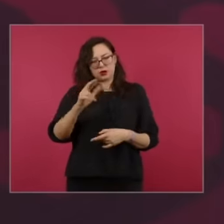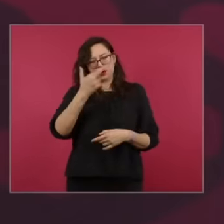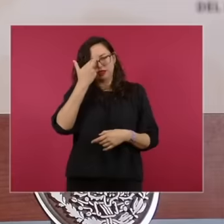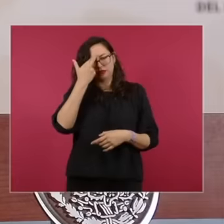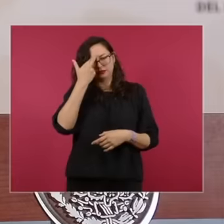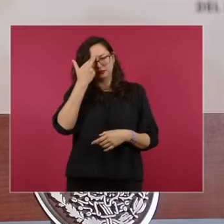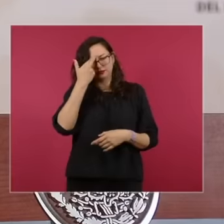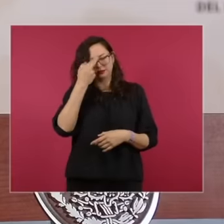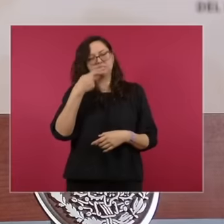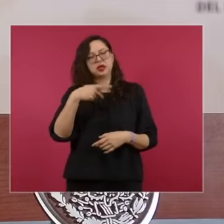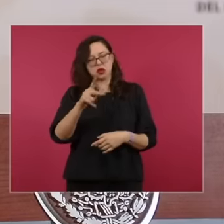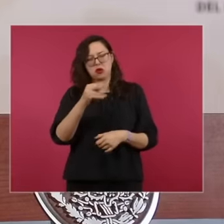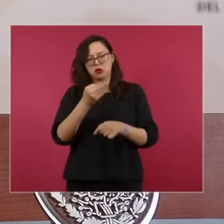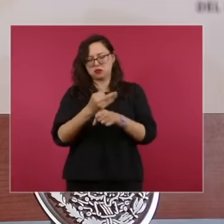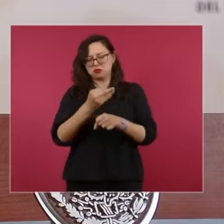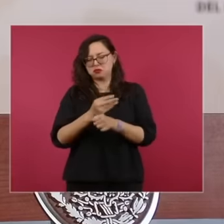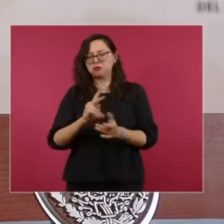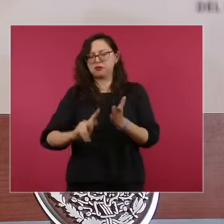de Gortari